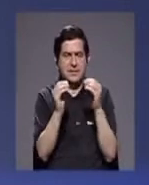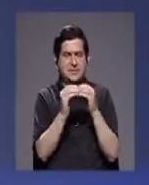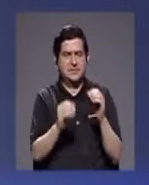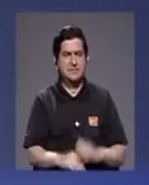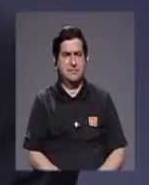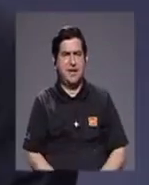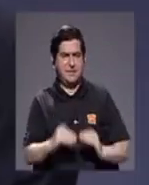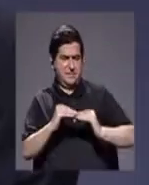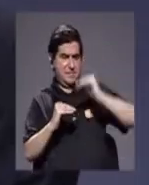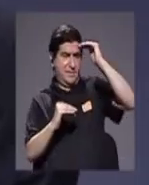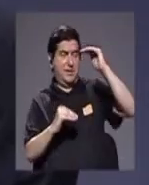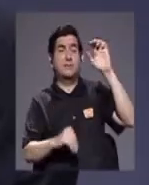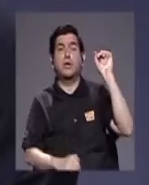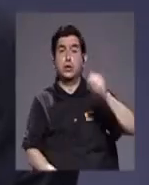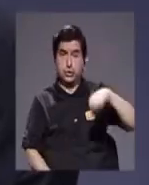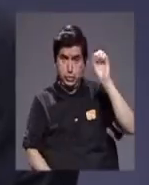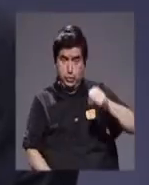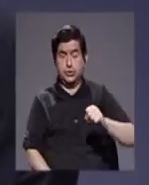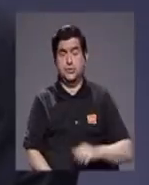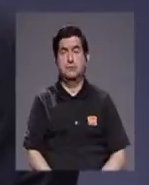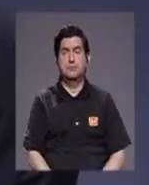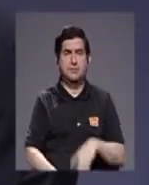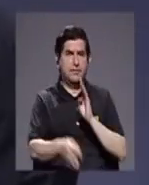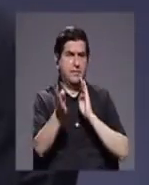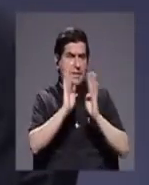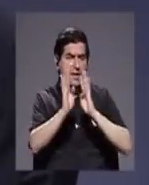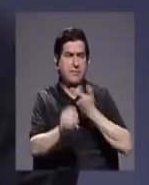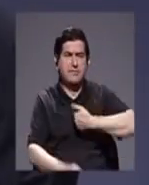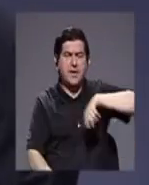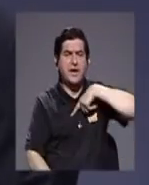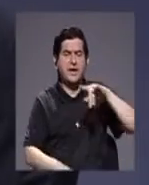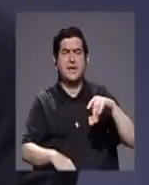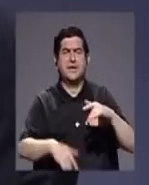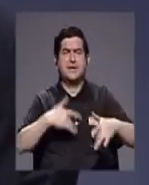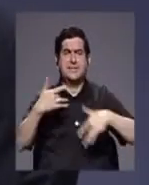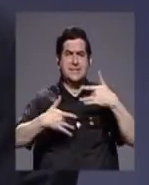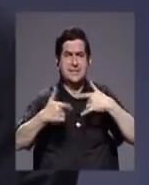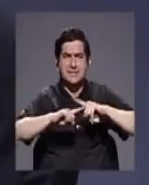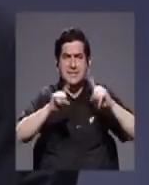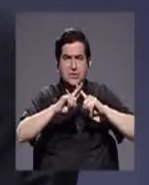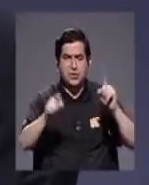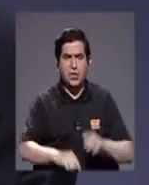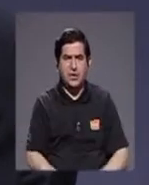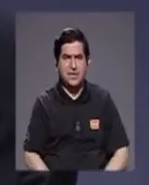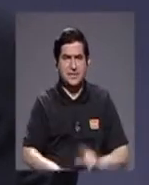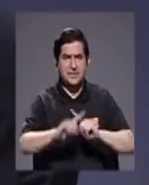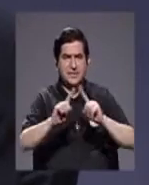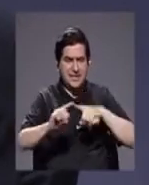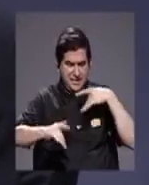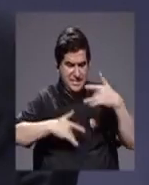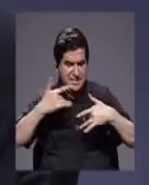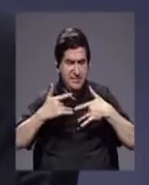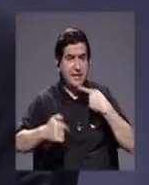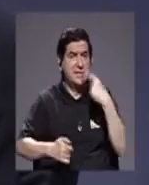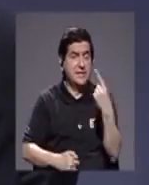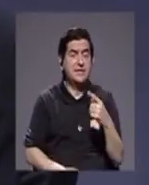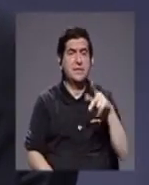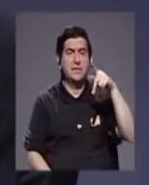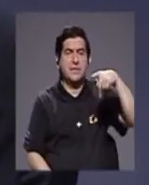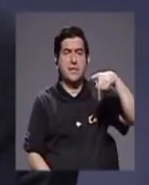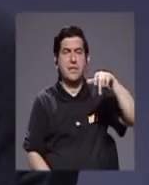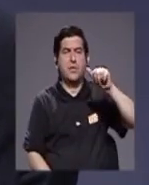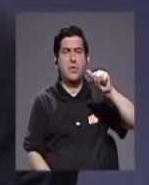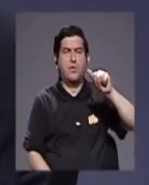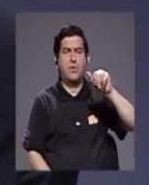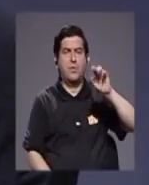sofisticada. Sí, estábamos hablando sobre los sensores. Realmente los sensores, como lo mencionaba Paulo, es una